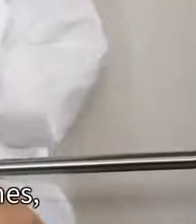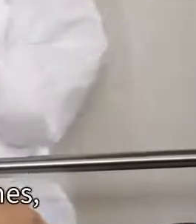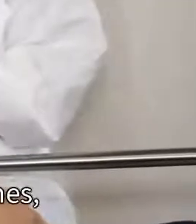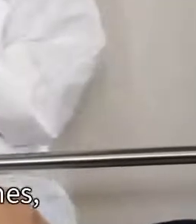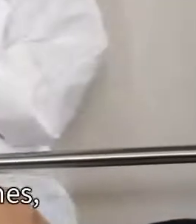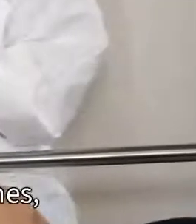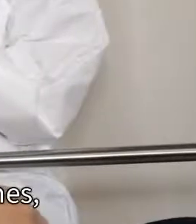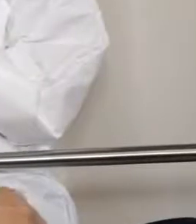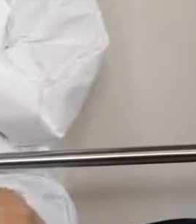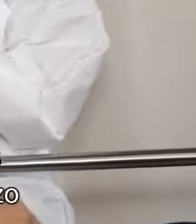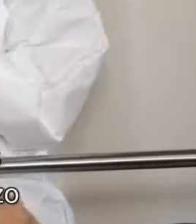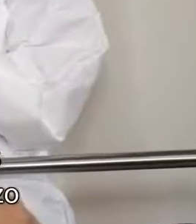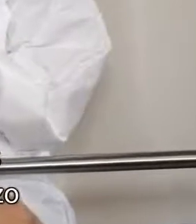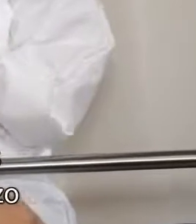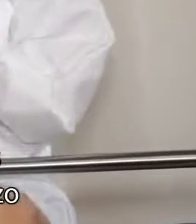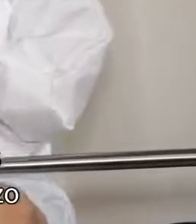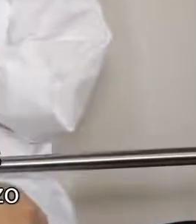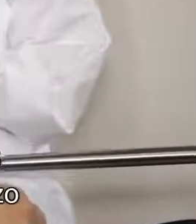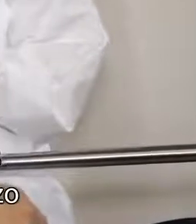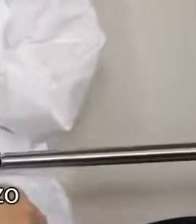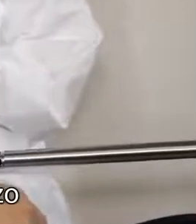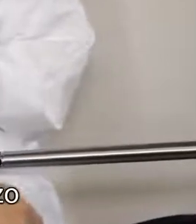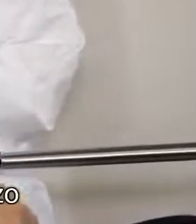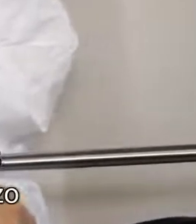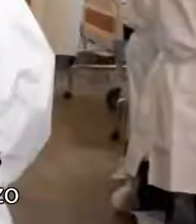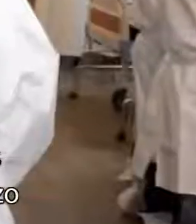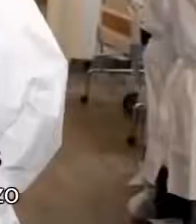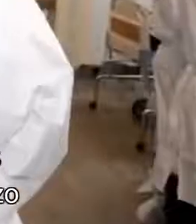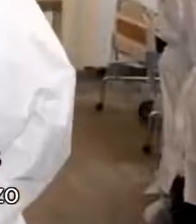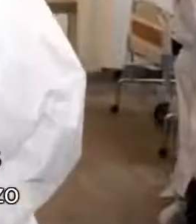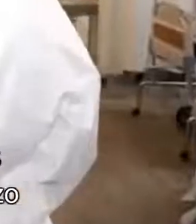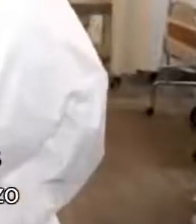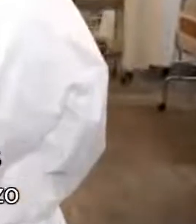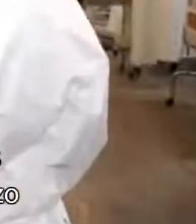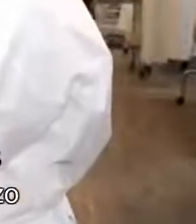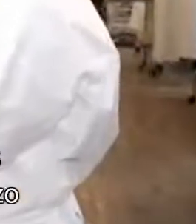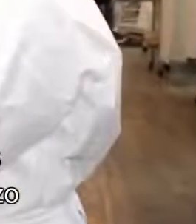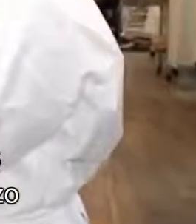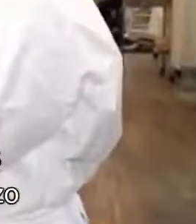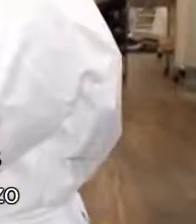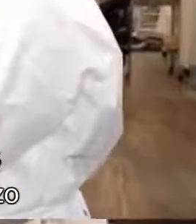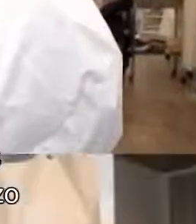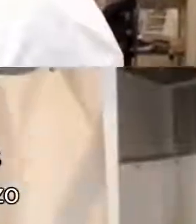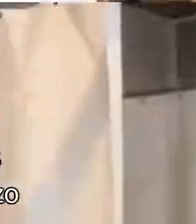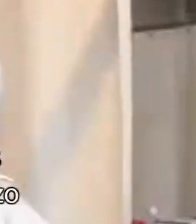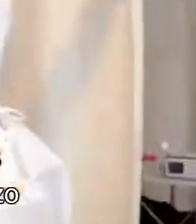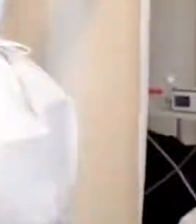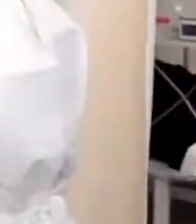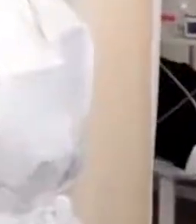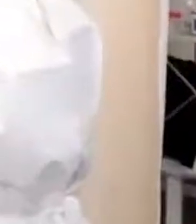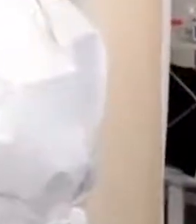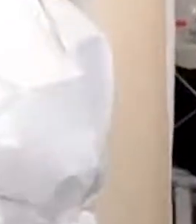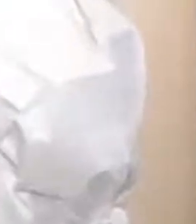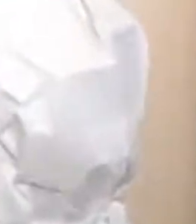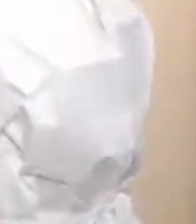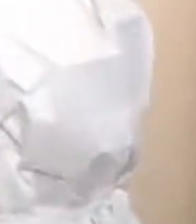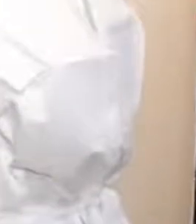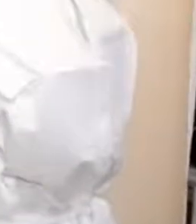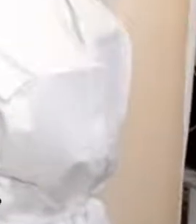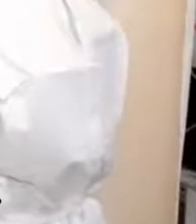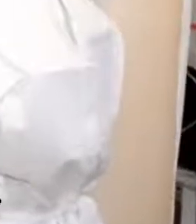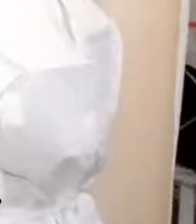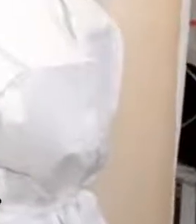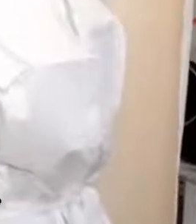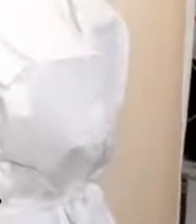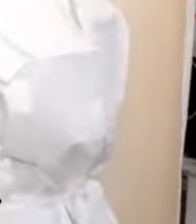las mejores condiciones, si todos colaboramos con eso vamos a tener resultados positivos a largo plazo y lo más importante